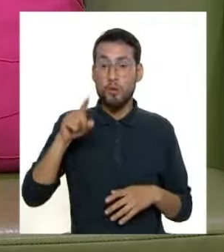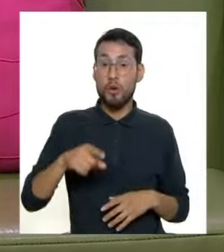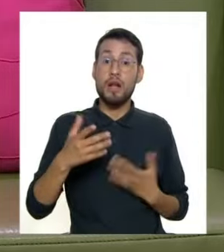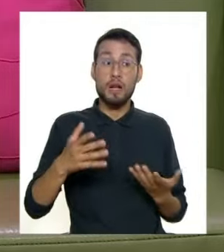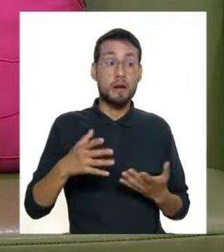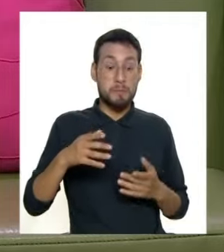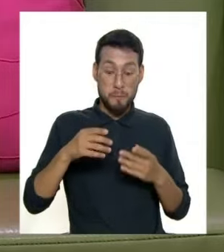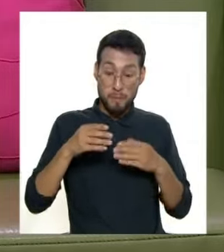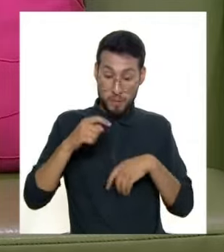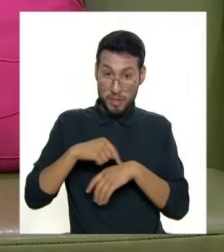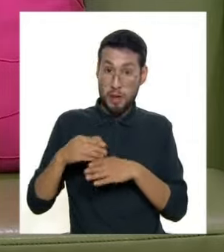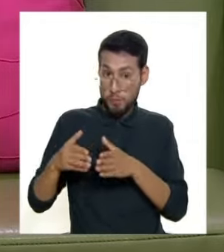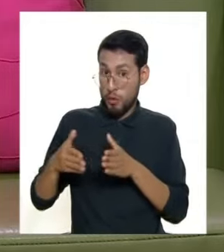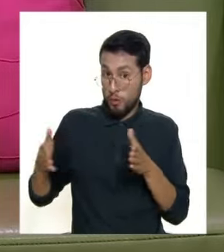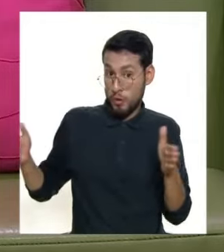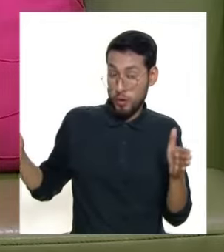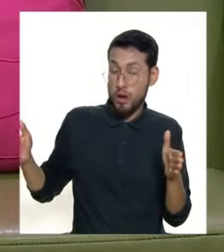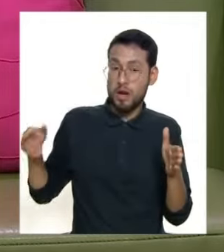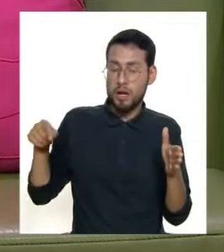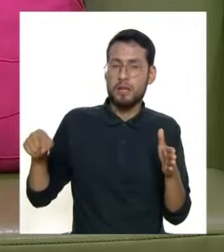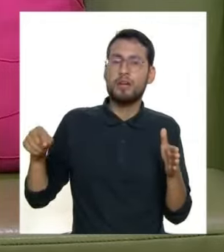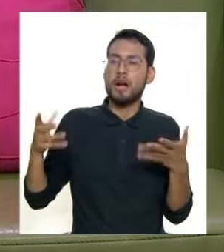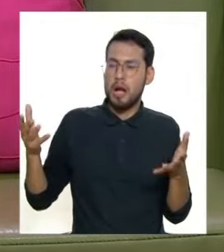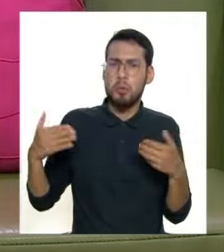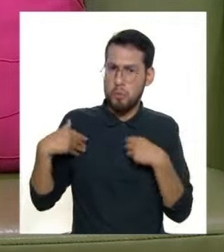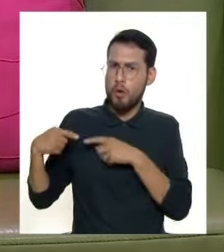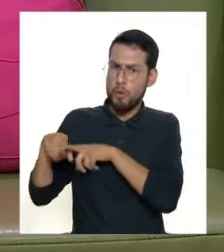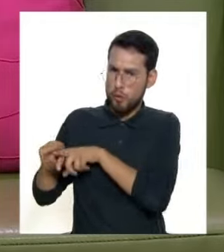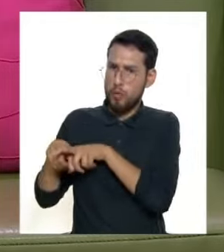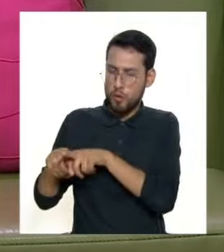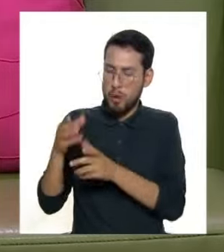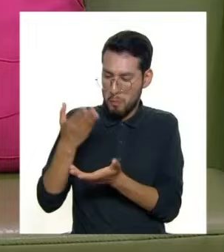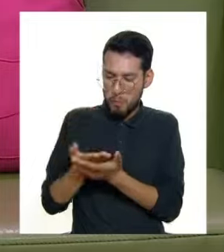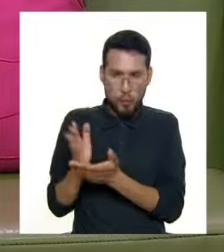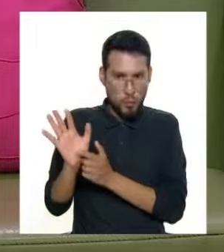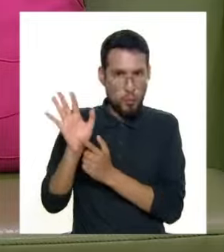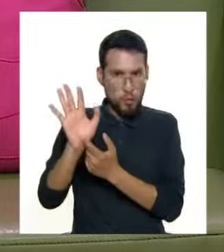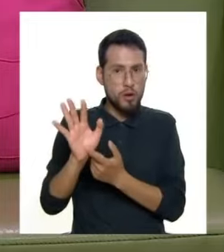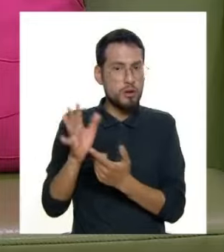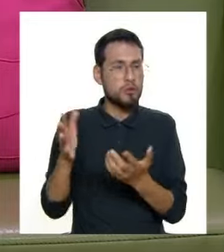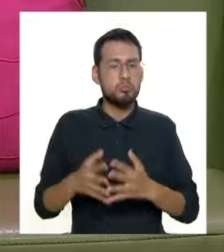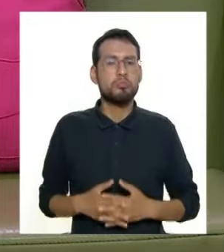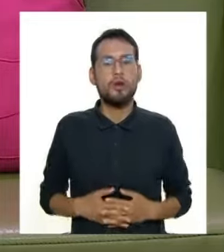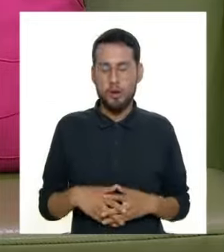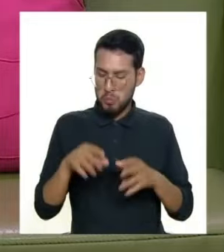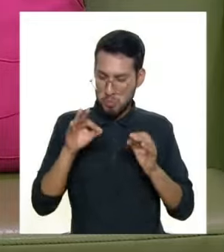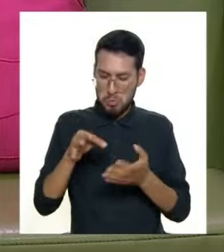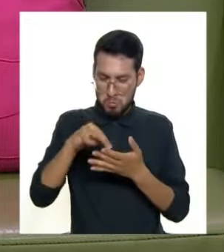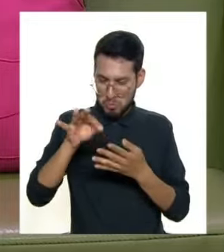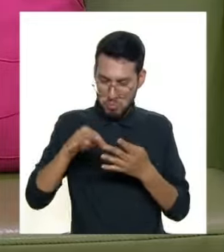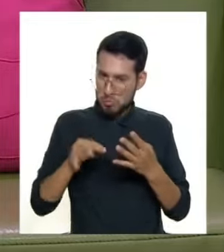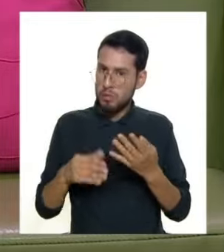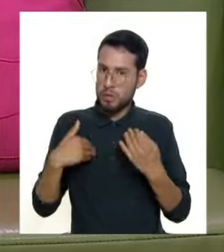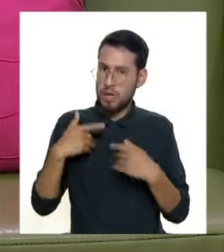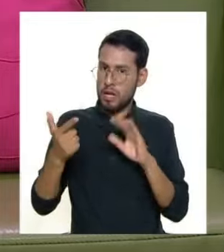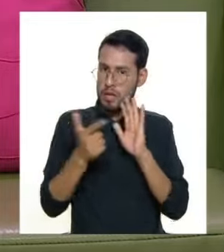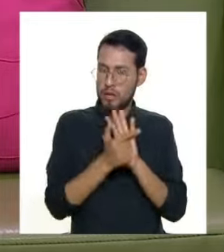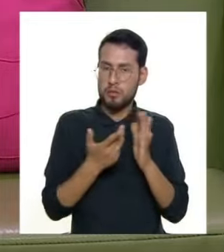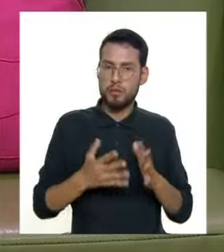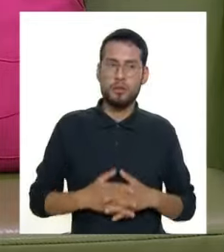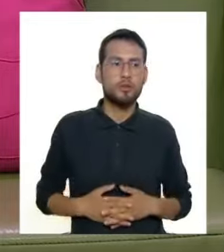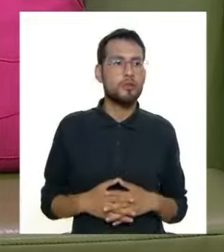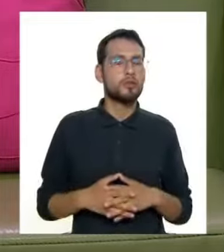en el periodo habían estado conviviendo, cumpliendo los requisitos que señala la ley, que